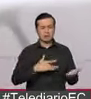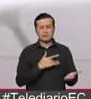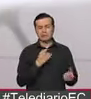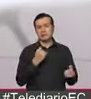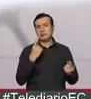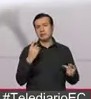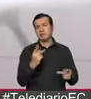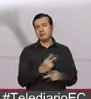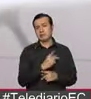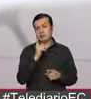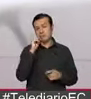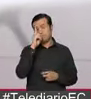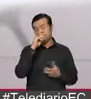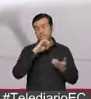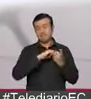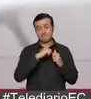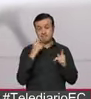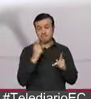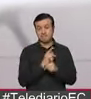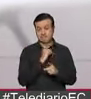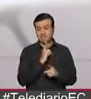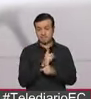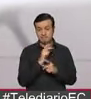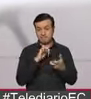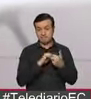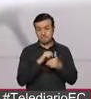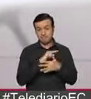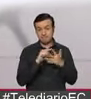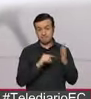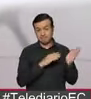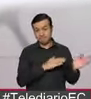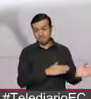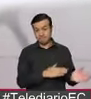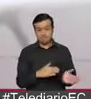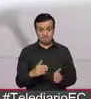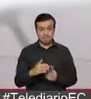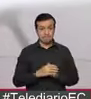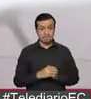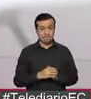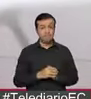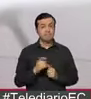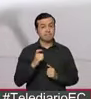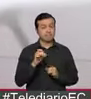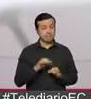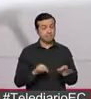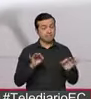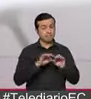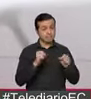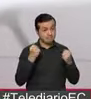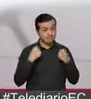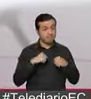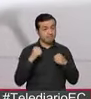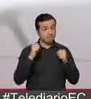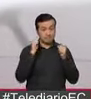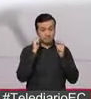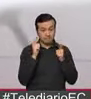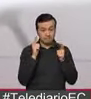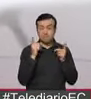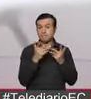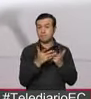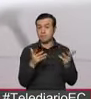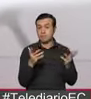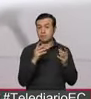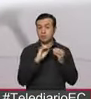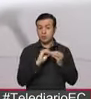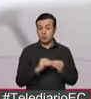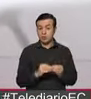condición sumamente crítica en lo objetivo y en los objetivos sobre lo cual tenemos que actuar entonces la